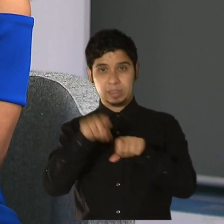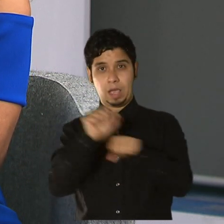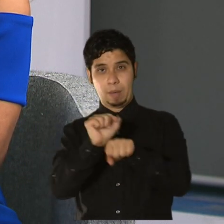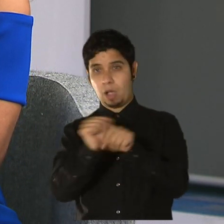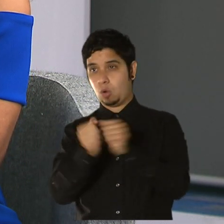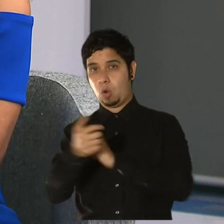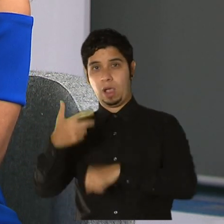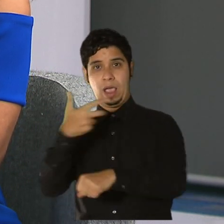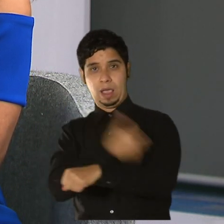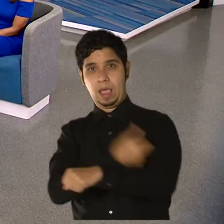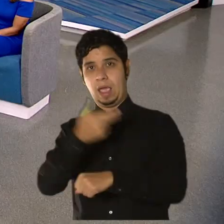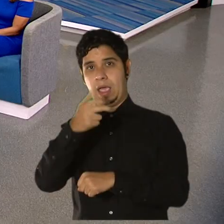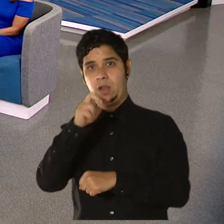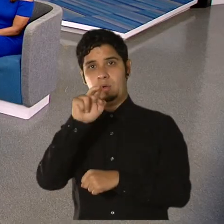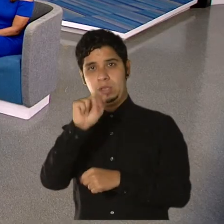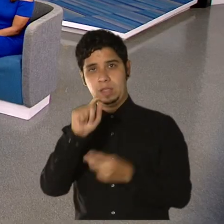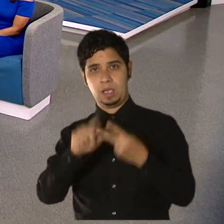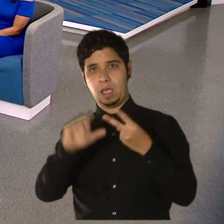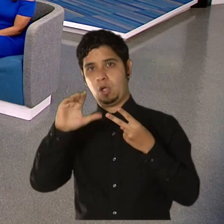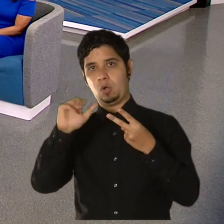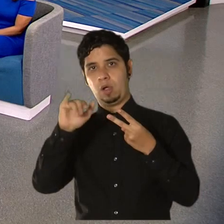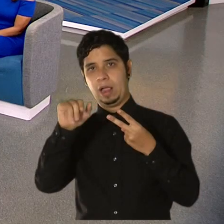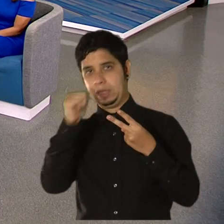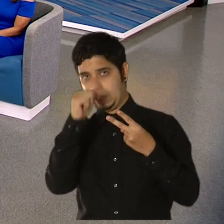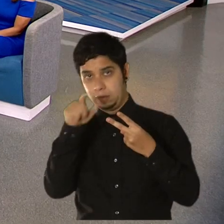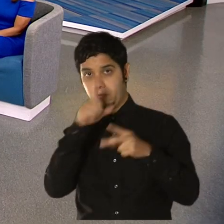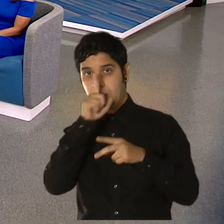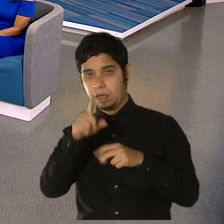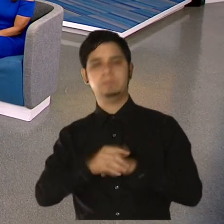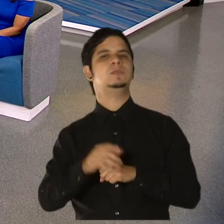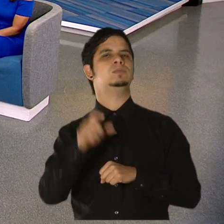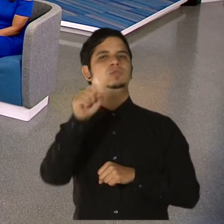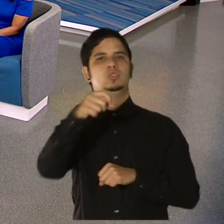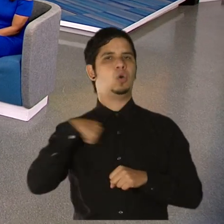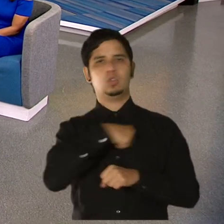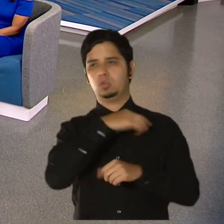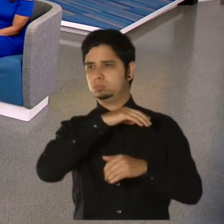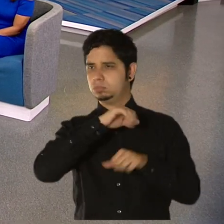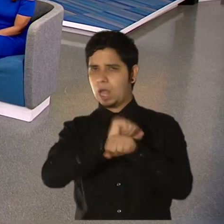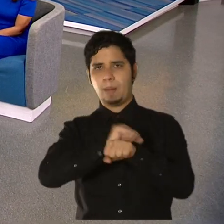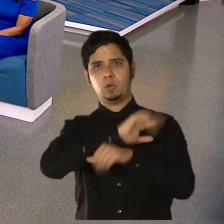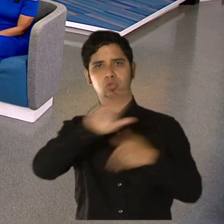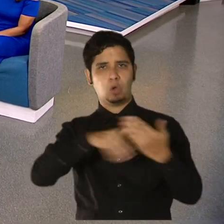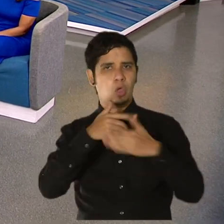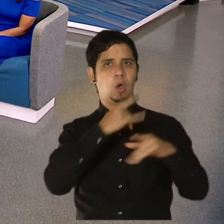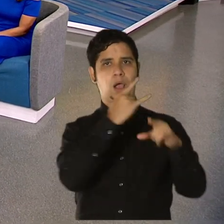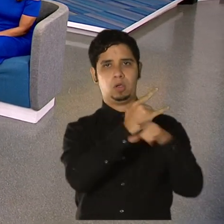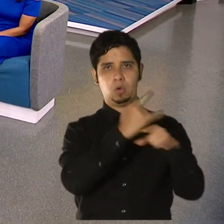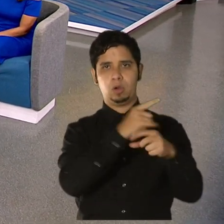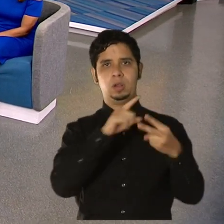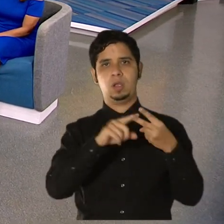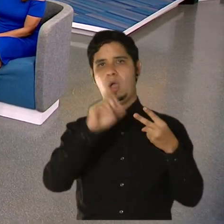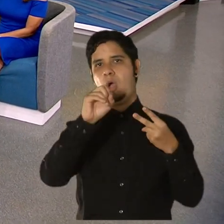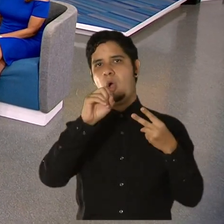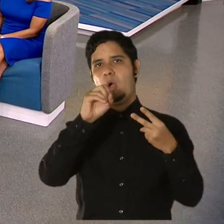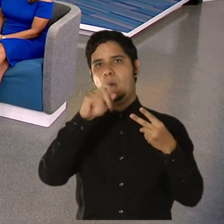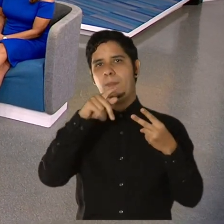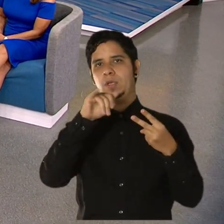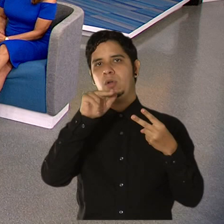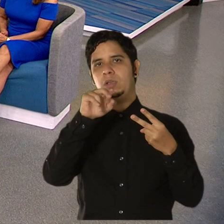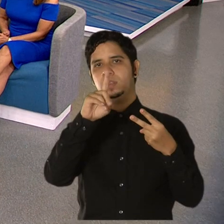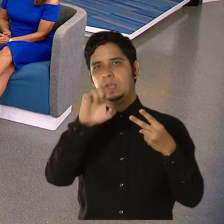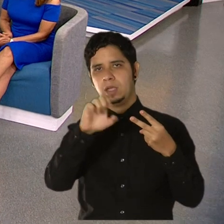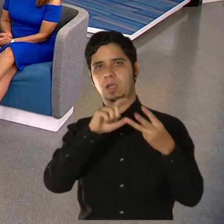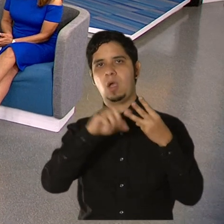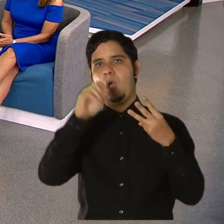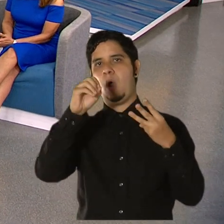Atendemos de todo. Realmente atendemos de todo, atendemos desde alcohol, lo que son los opioides y opiáceos, ¿verdad? A veces